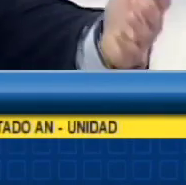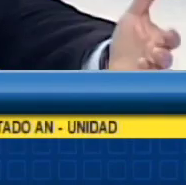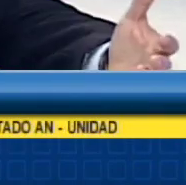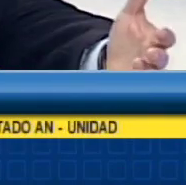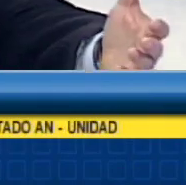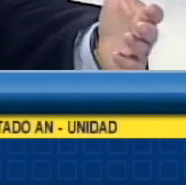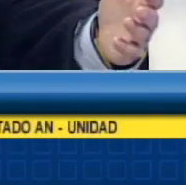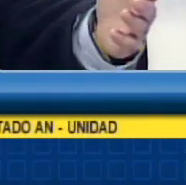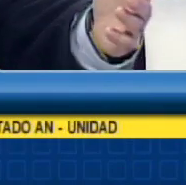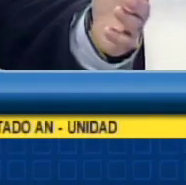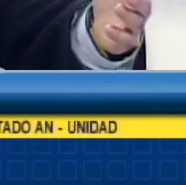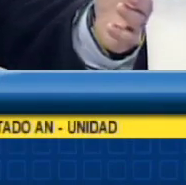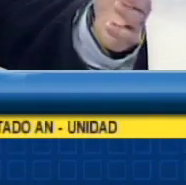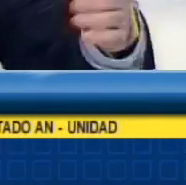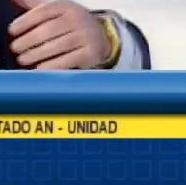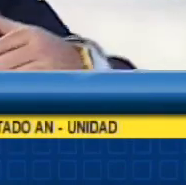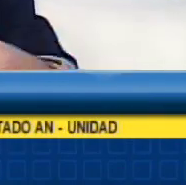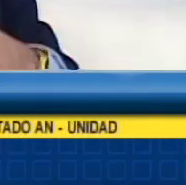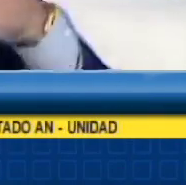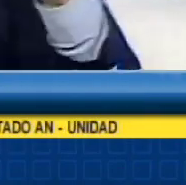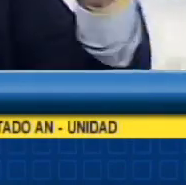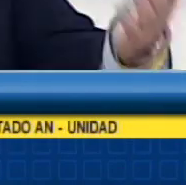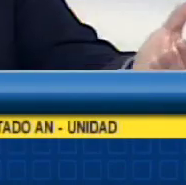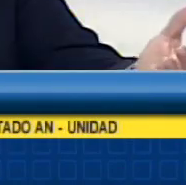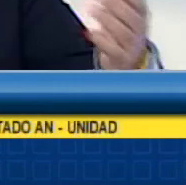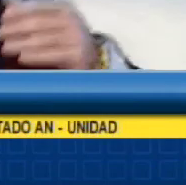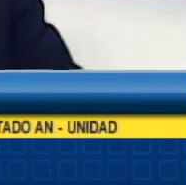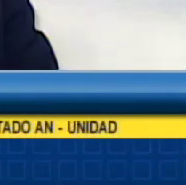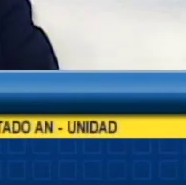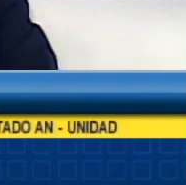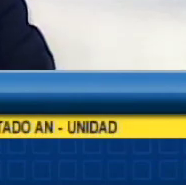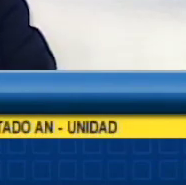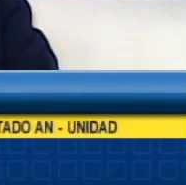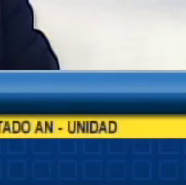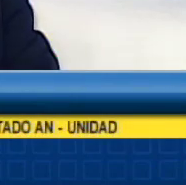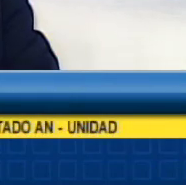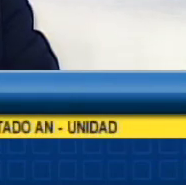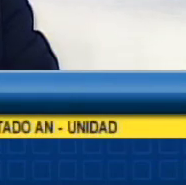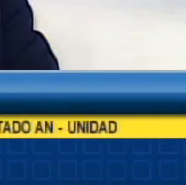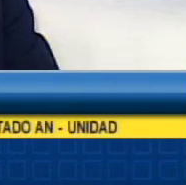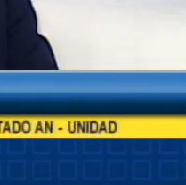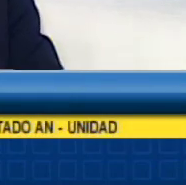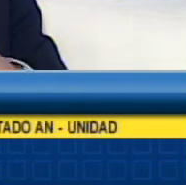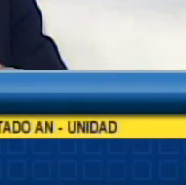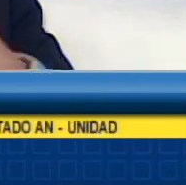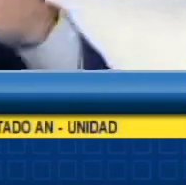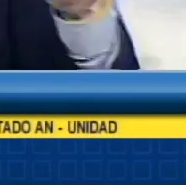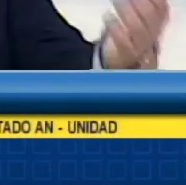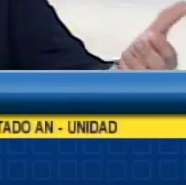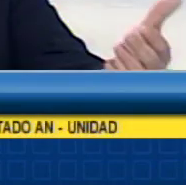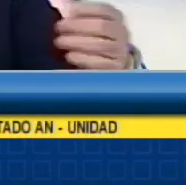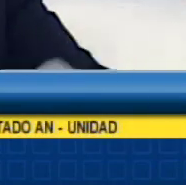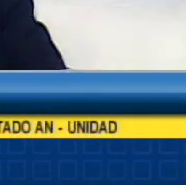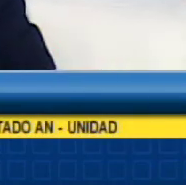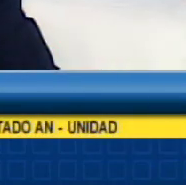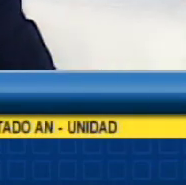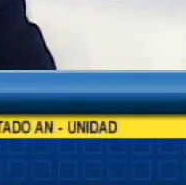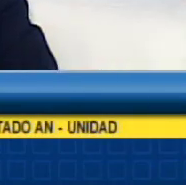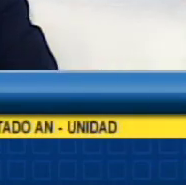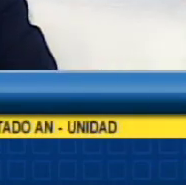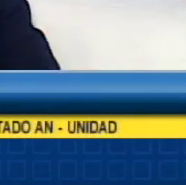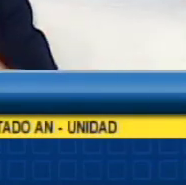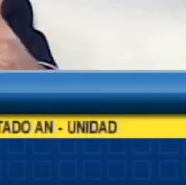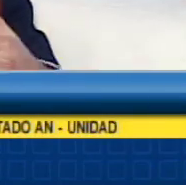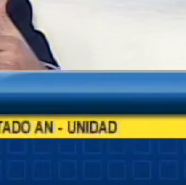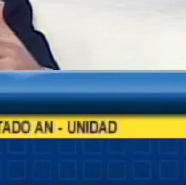yo te hice daño a ti, yo no puedo volver a establecer una relación de respeto contigo si yo no me arrepiento del daño que